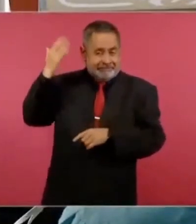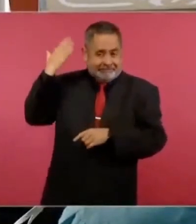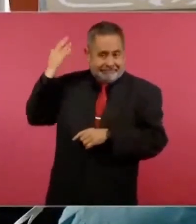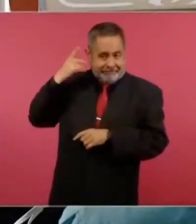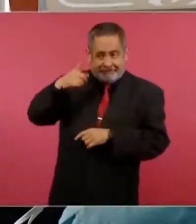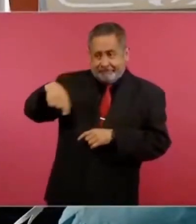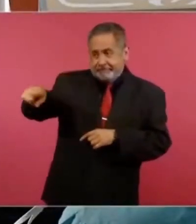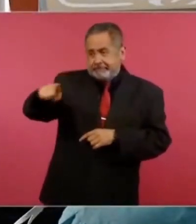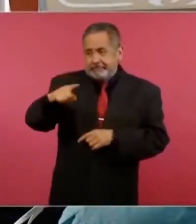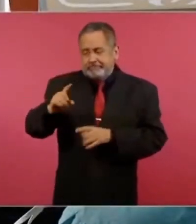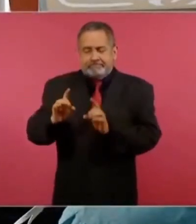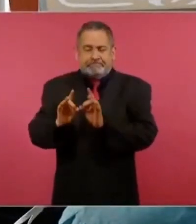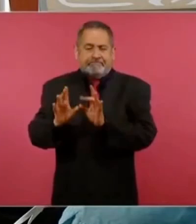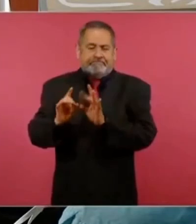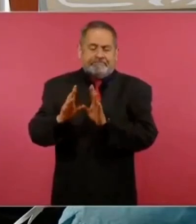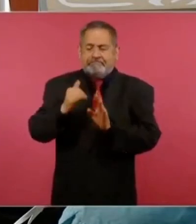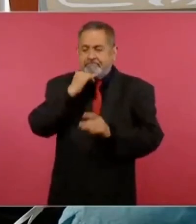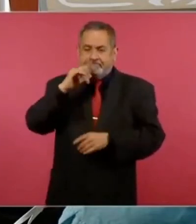de decisiones